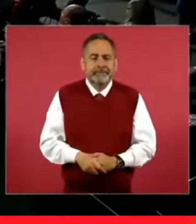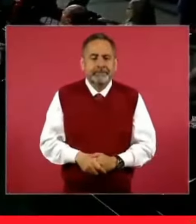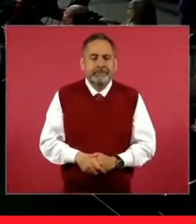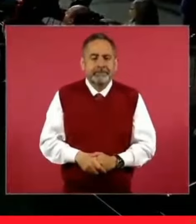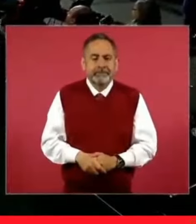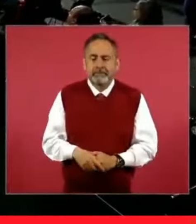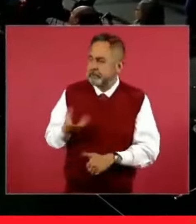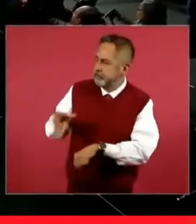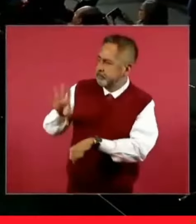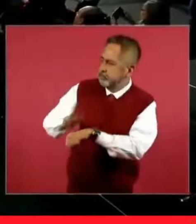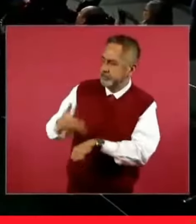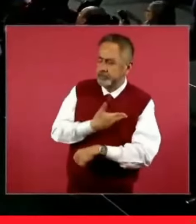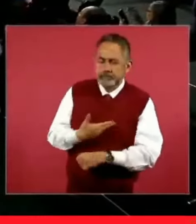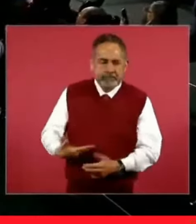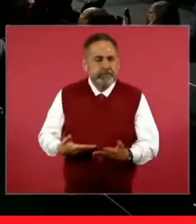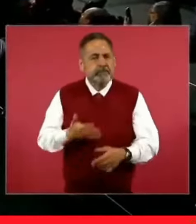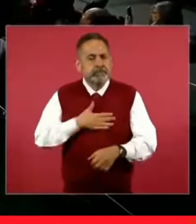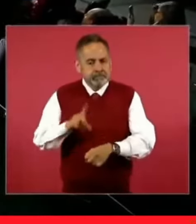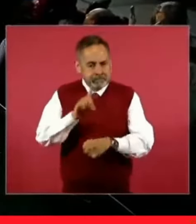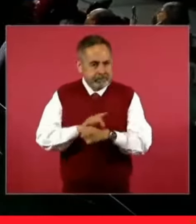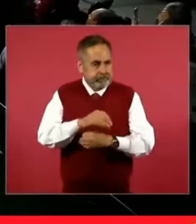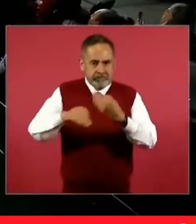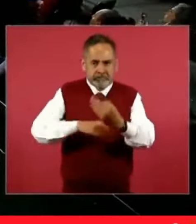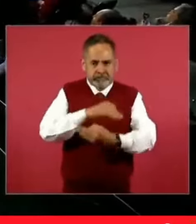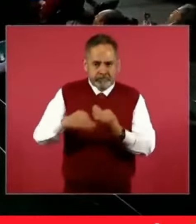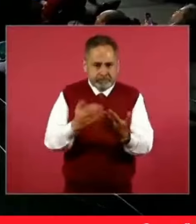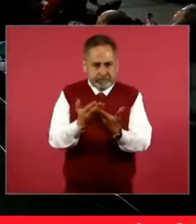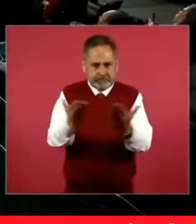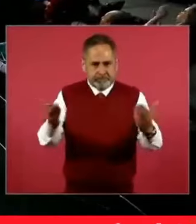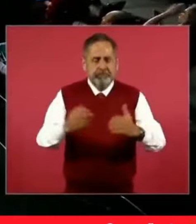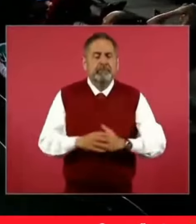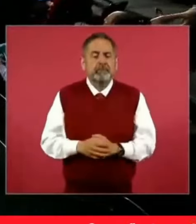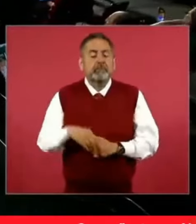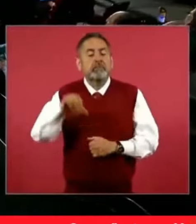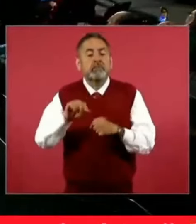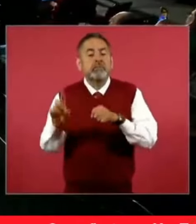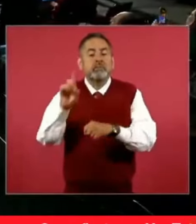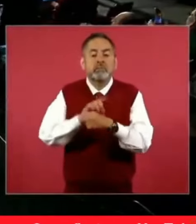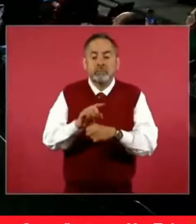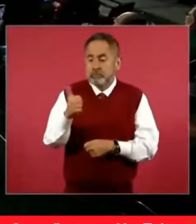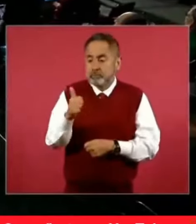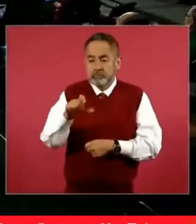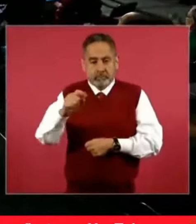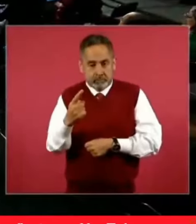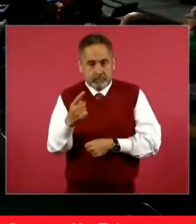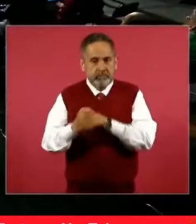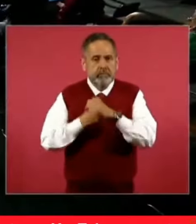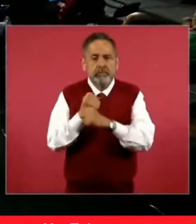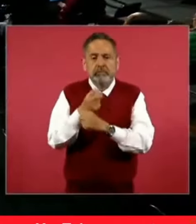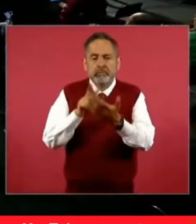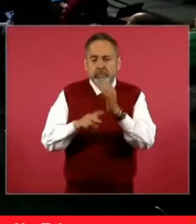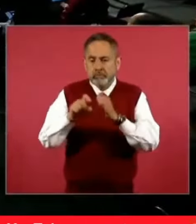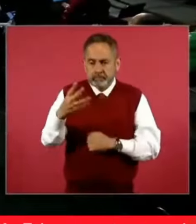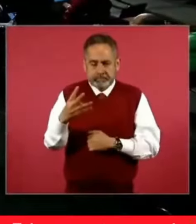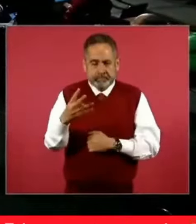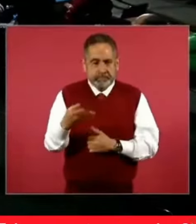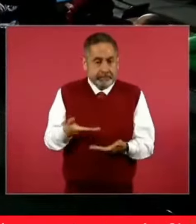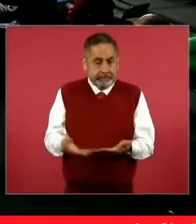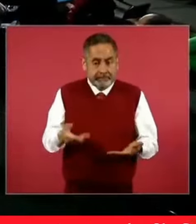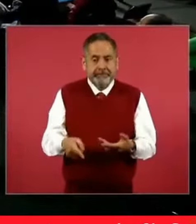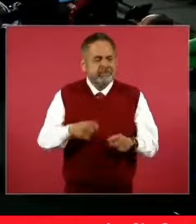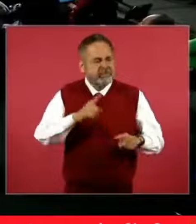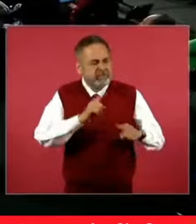Con su permiso, señor presidente, buenos días a todas, a todos. Hoy es 21 de agosto del año 2024. Esta es la sección